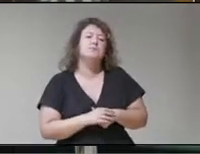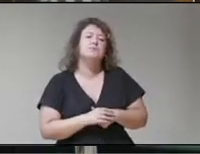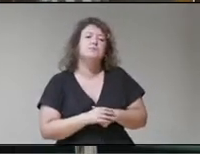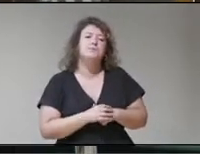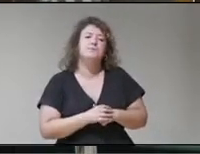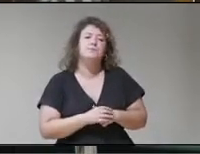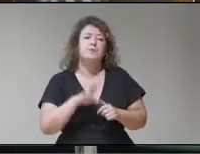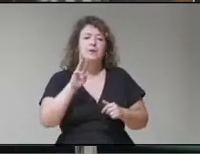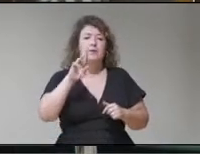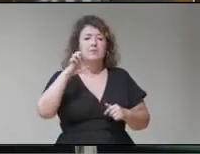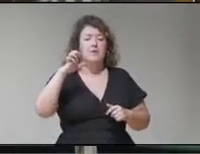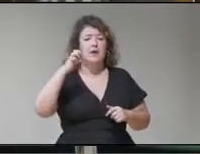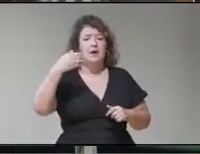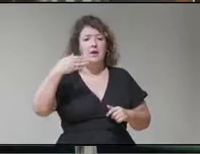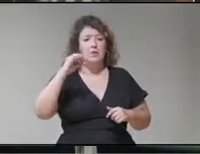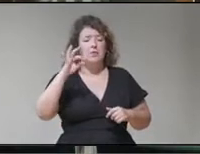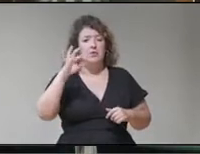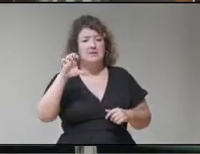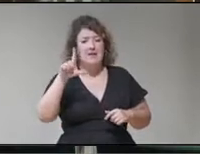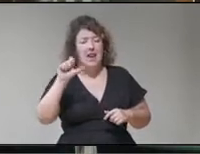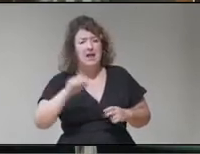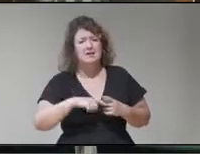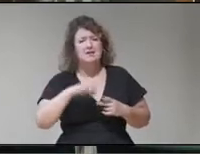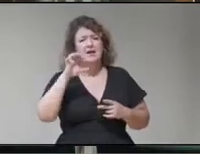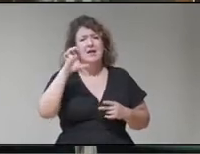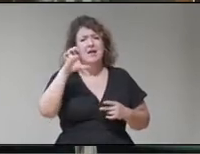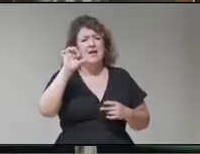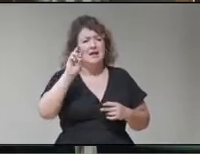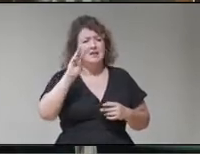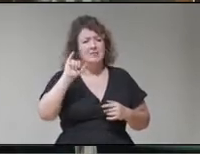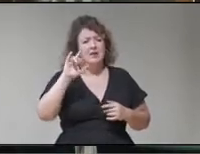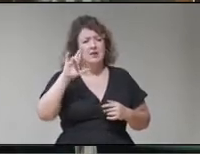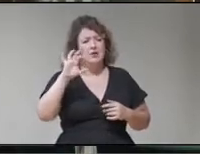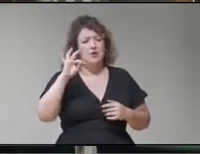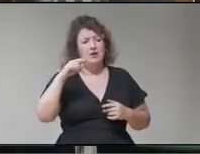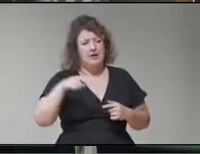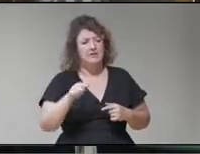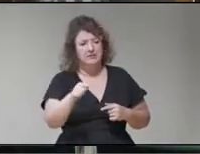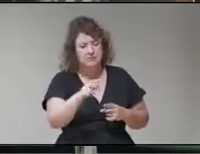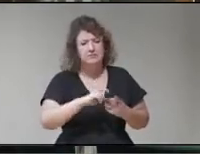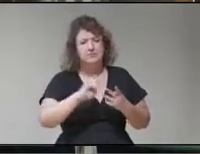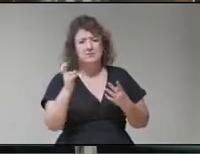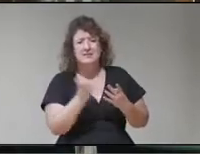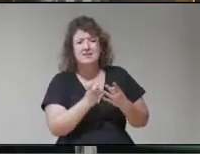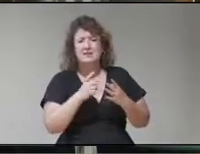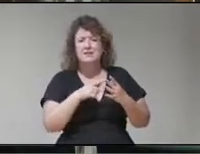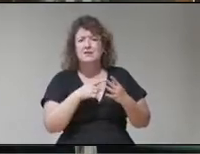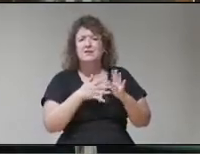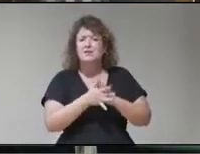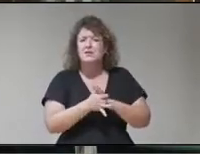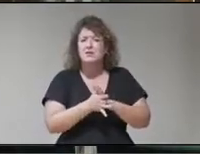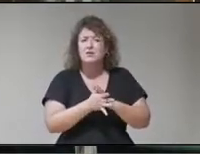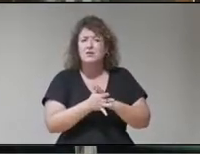Prevotella, por ejemplo, ciertas espiroquetas, Succinivibrio, etcétera, resulta que son organismos que encontramos